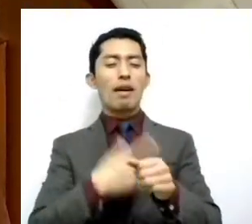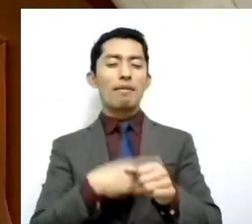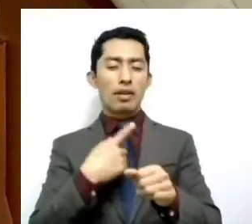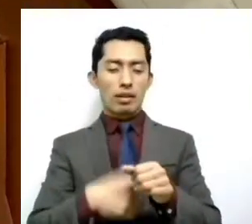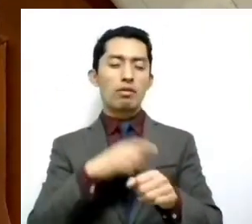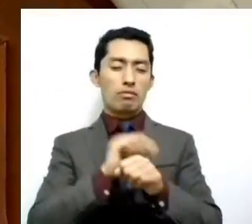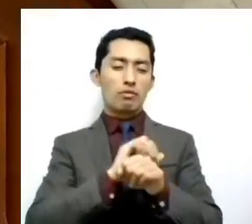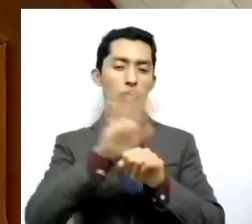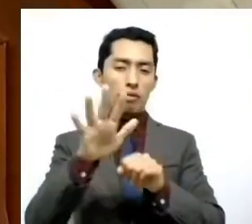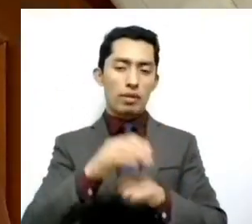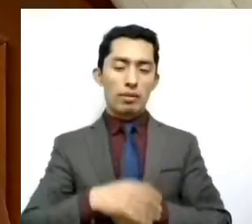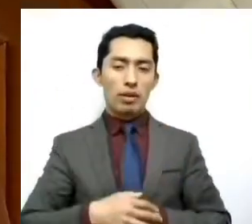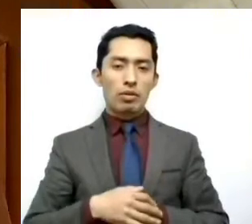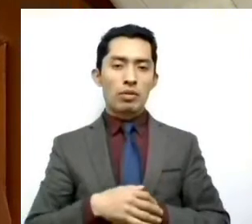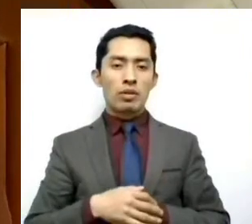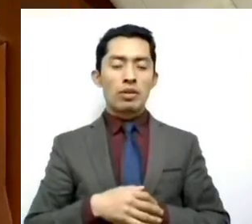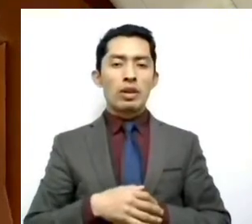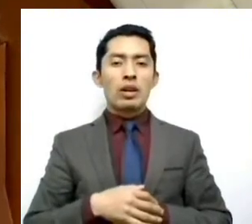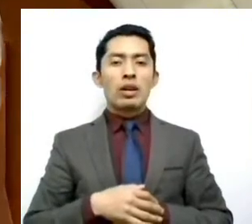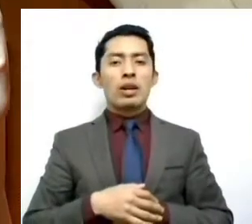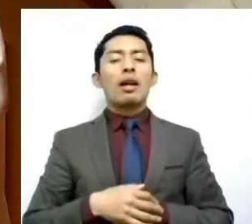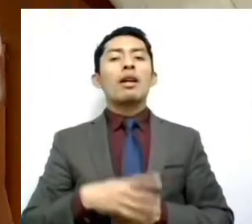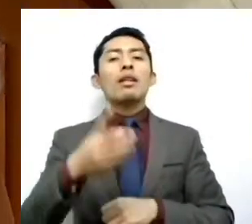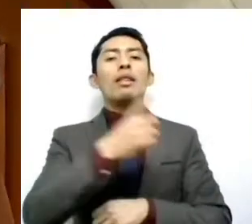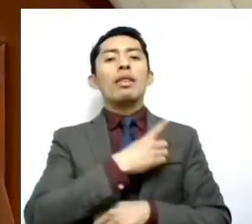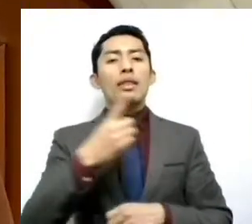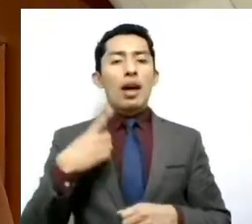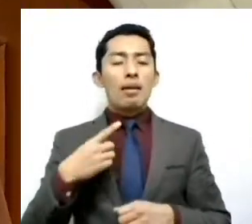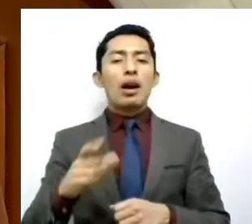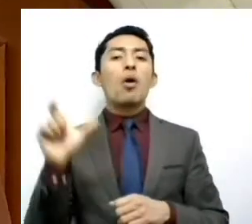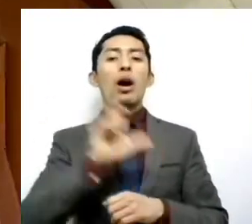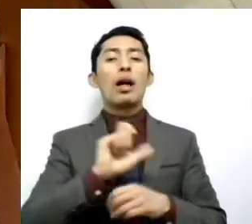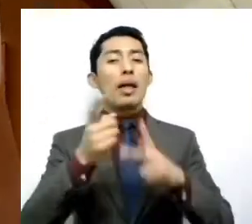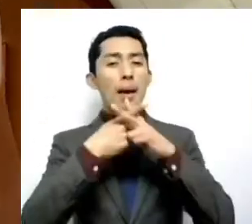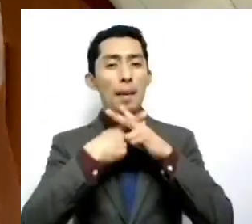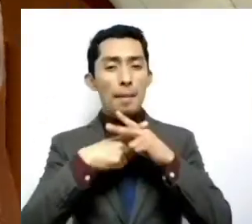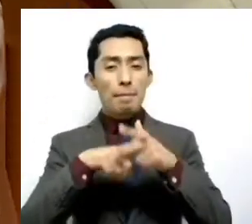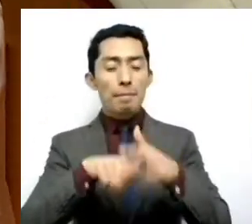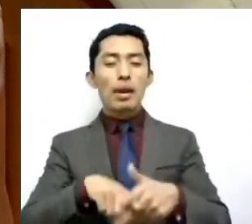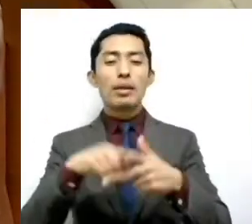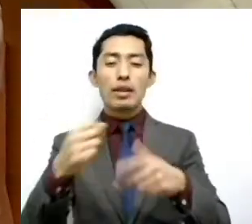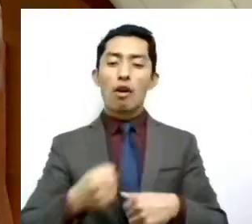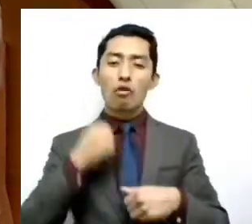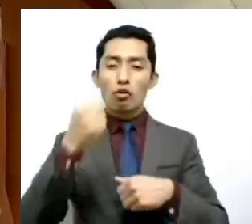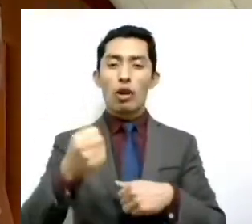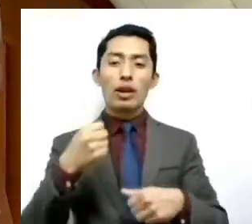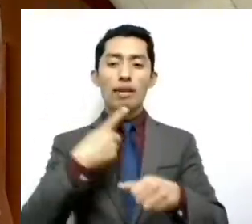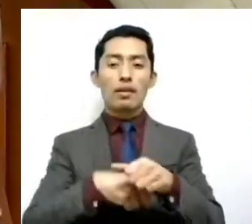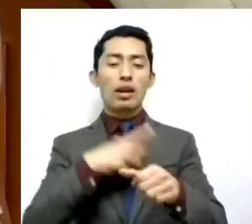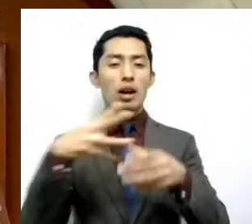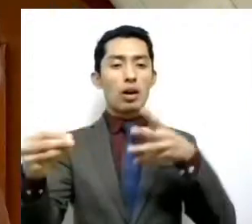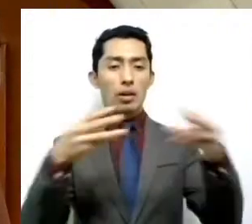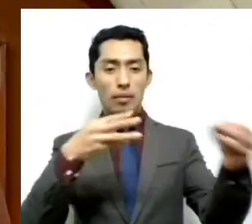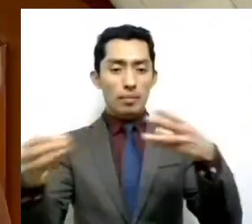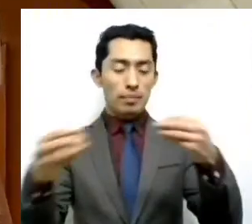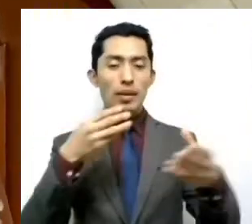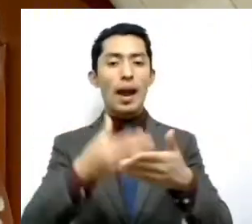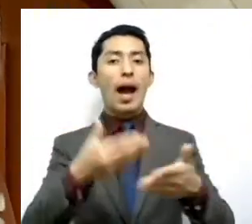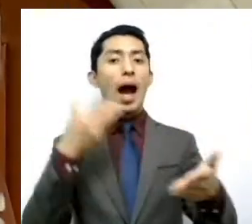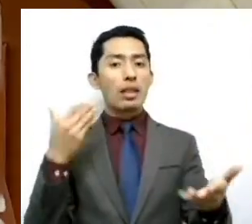coronavirus se deben aplicar cuando empieza a aumentar la transmisión. Si se aplican antes, no